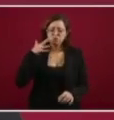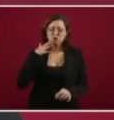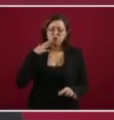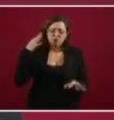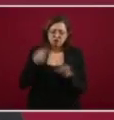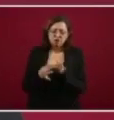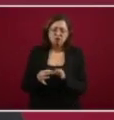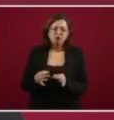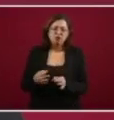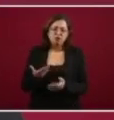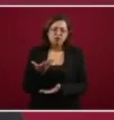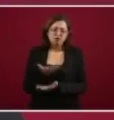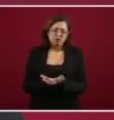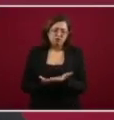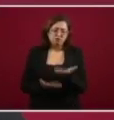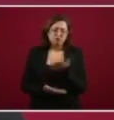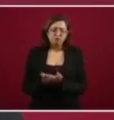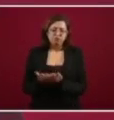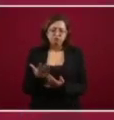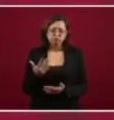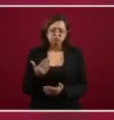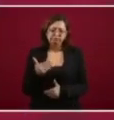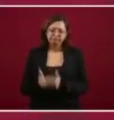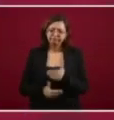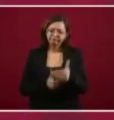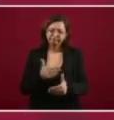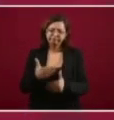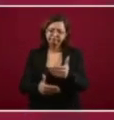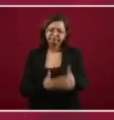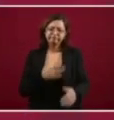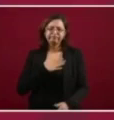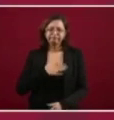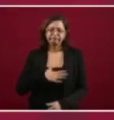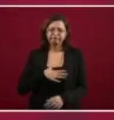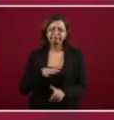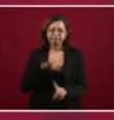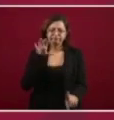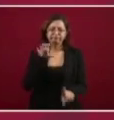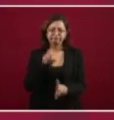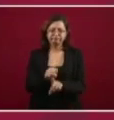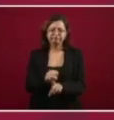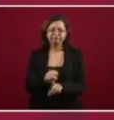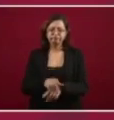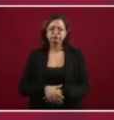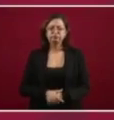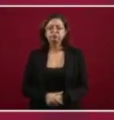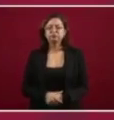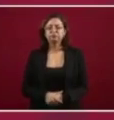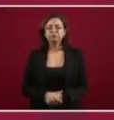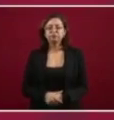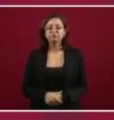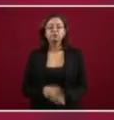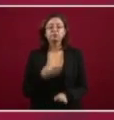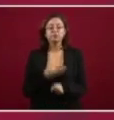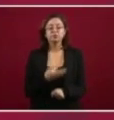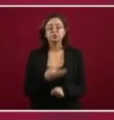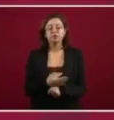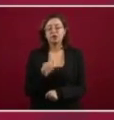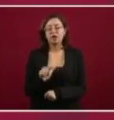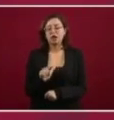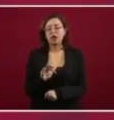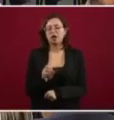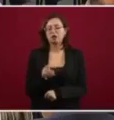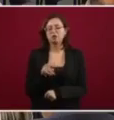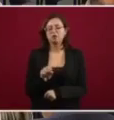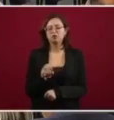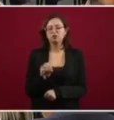que haya justicia. Va Alfonso Durazo, secretario de Seguridad